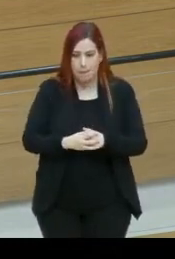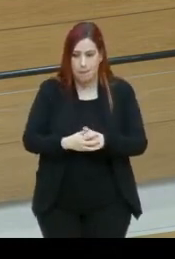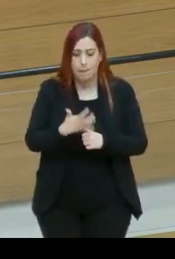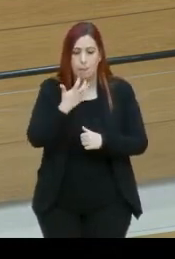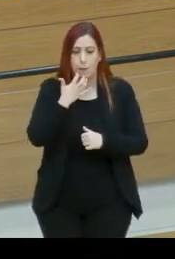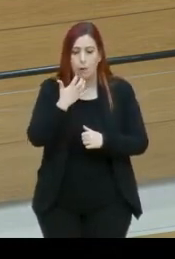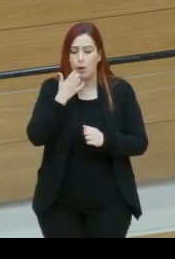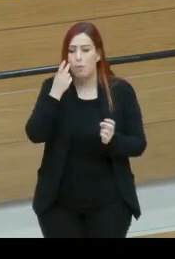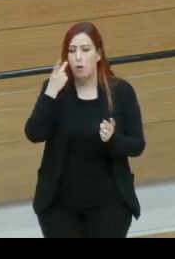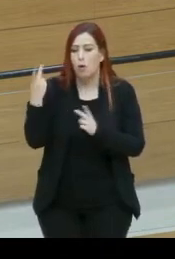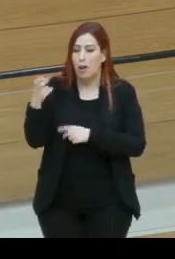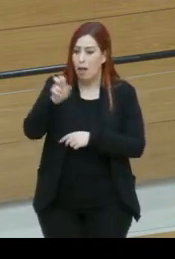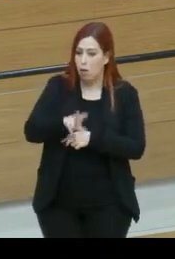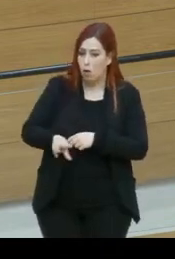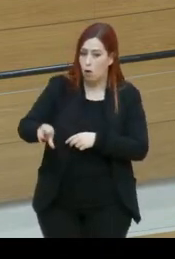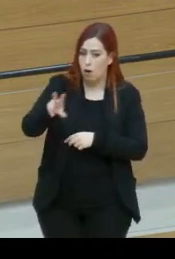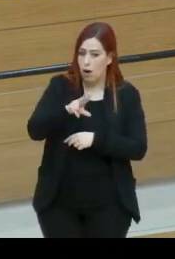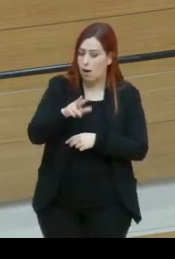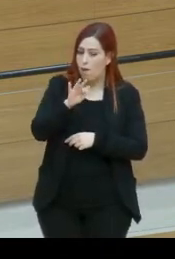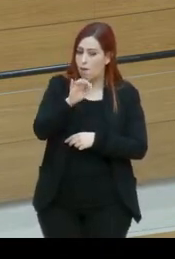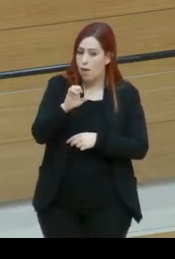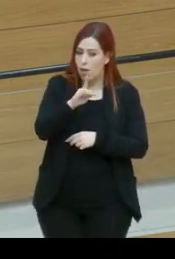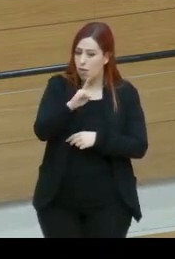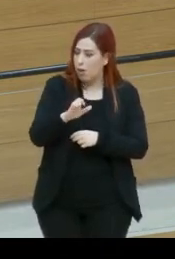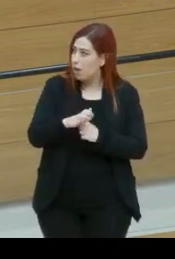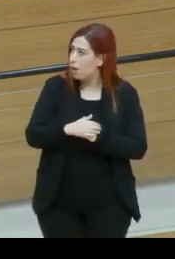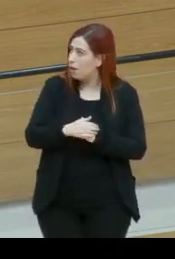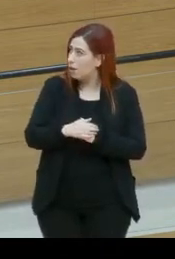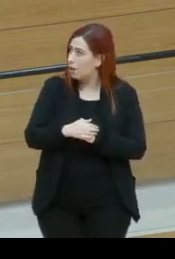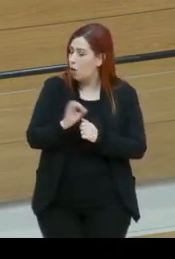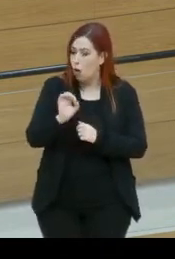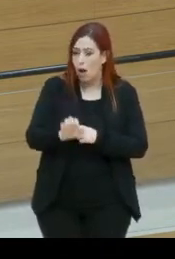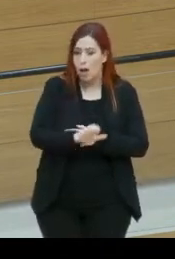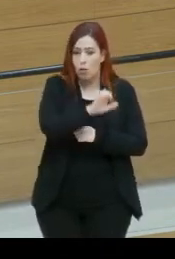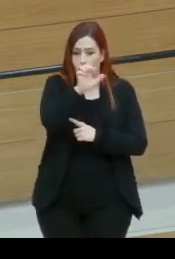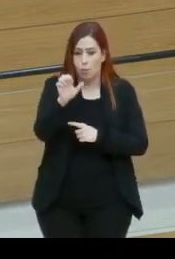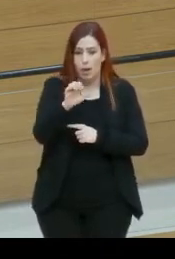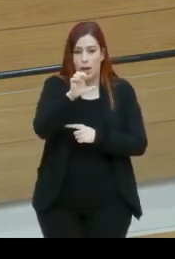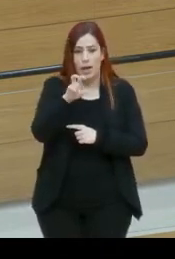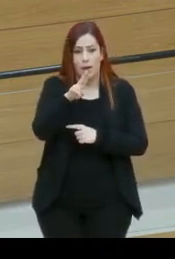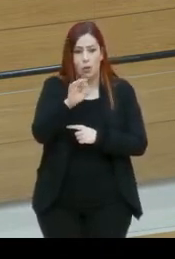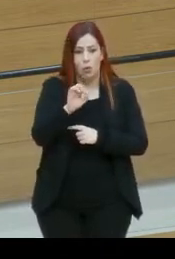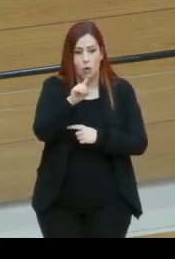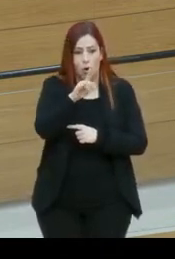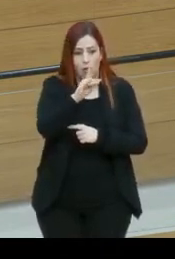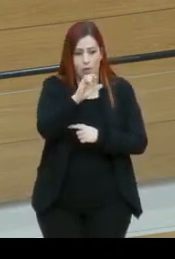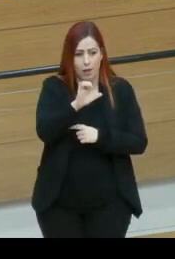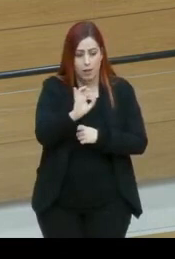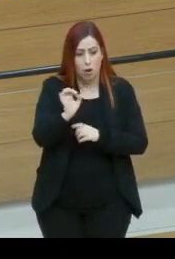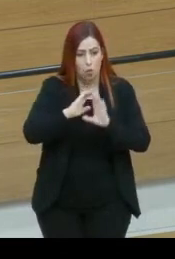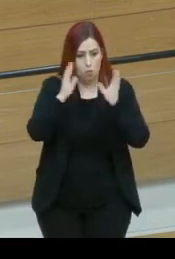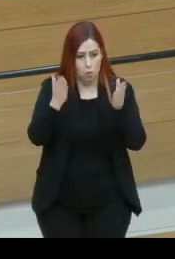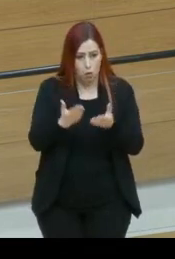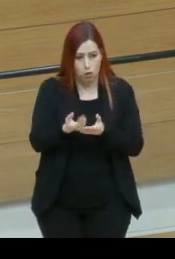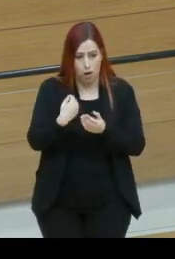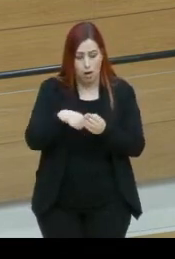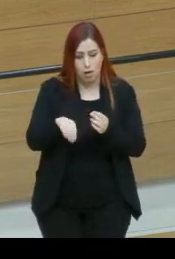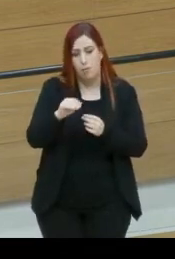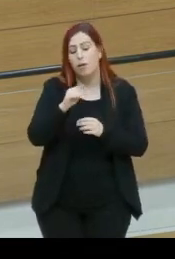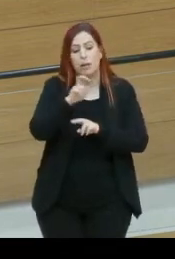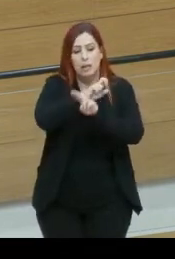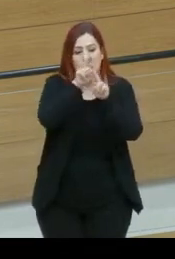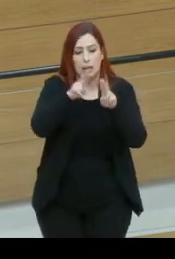pueden ser a nivel nacional FEDER, a nivel europeo EURORDIS o ya a nivel mundial Rare Disease